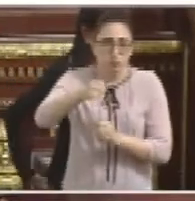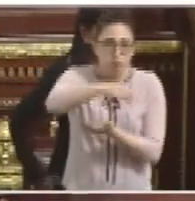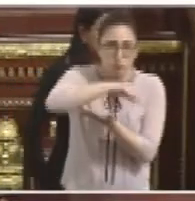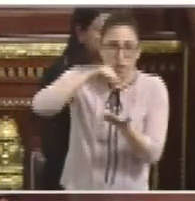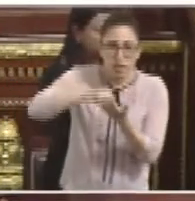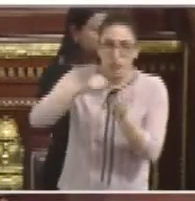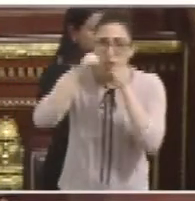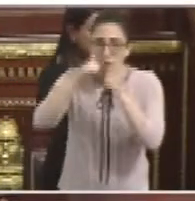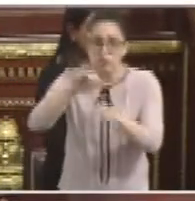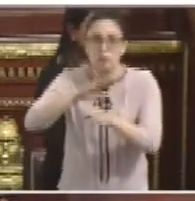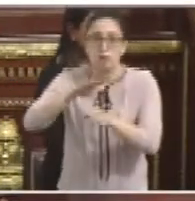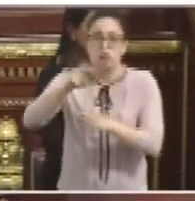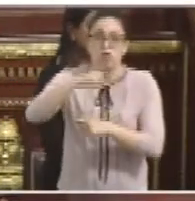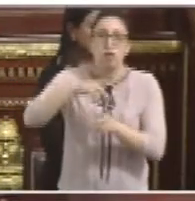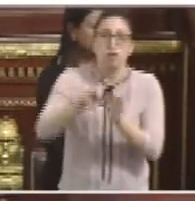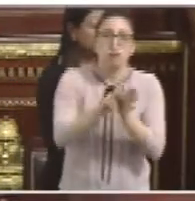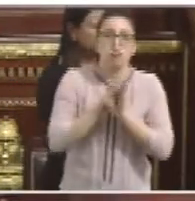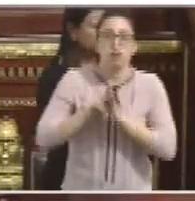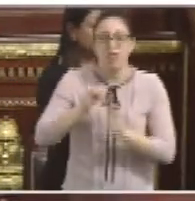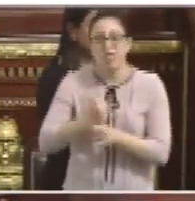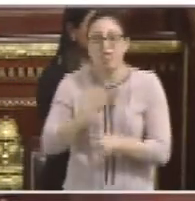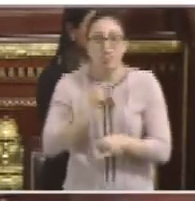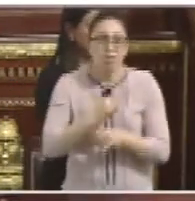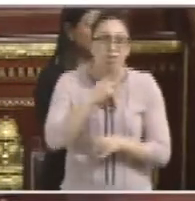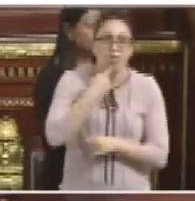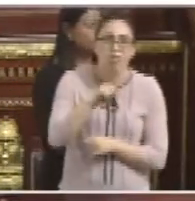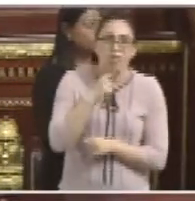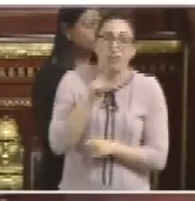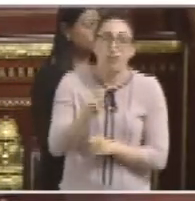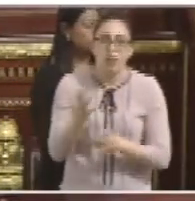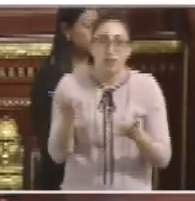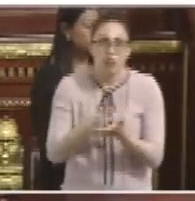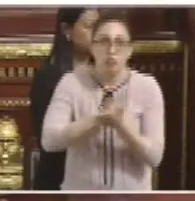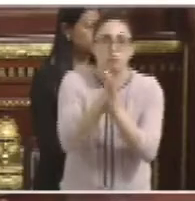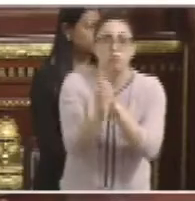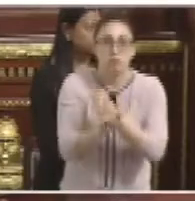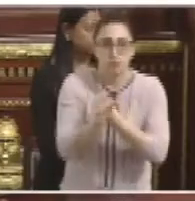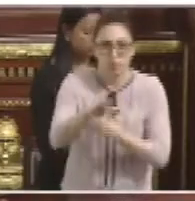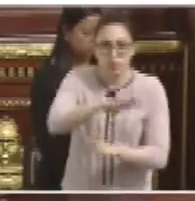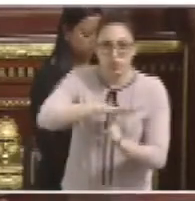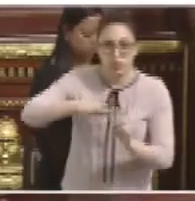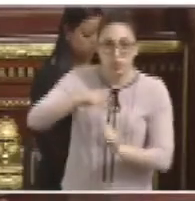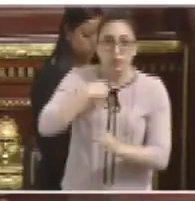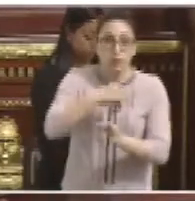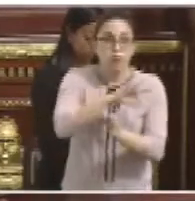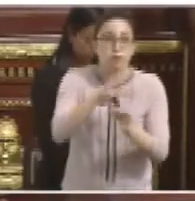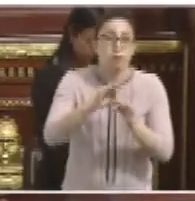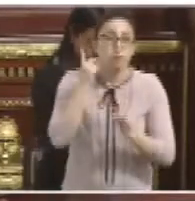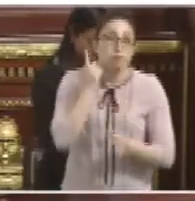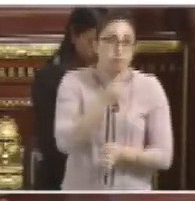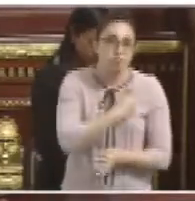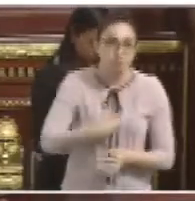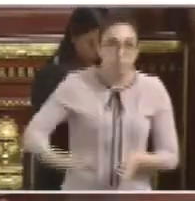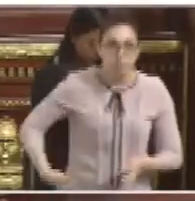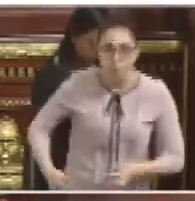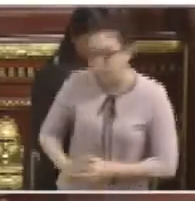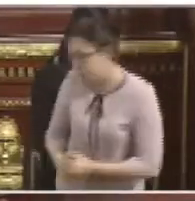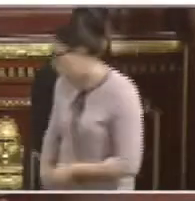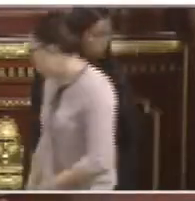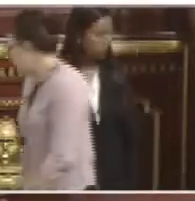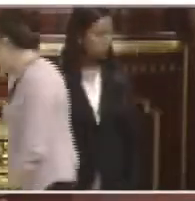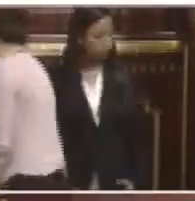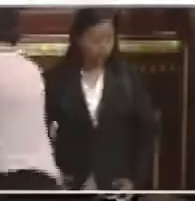atendiendo a las demandas vecinales y a los problemas generados en la comunidad. Es cuanto, diputado presidente. Muchas